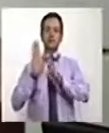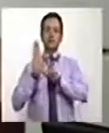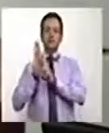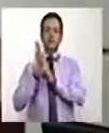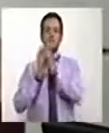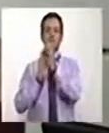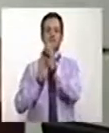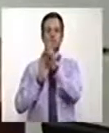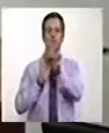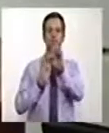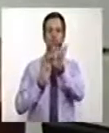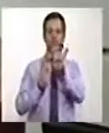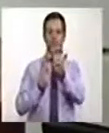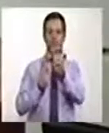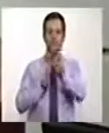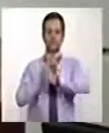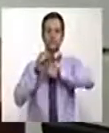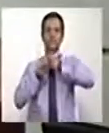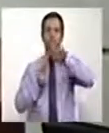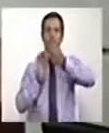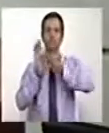069 de 2017,